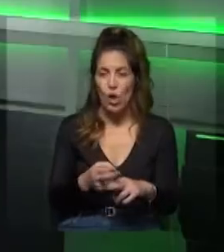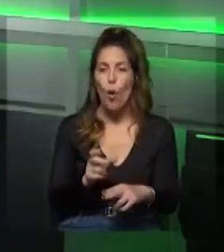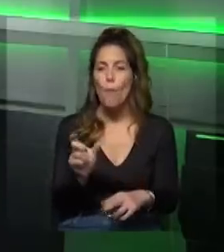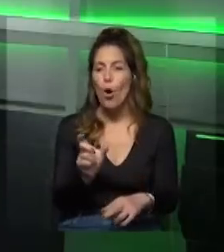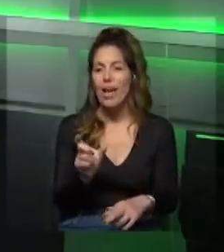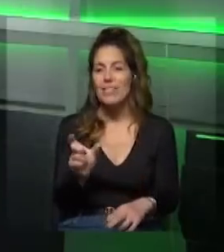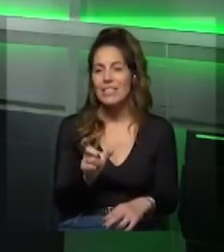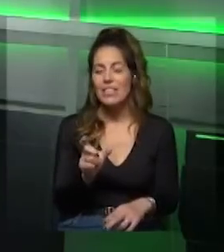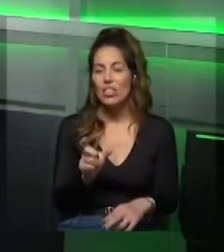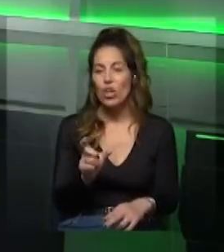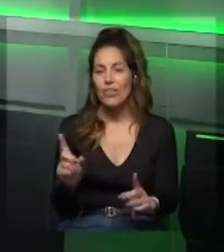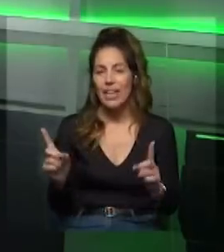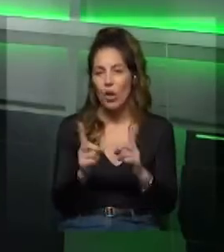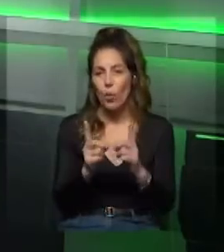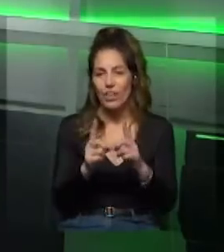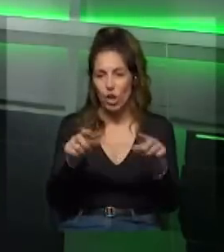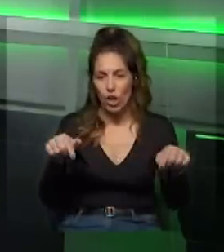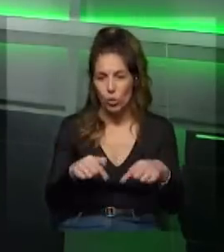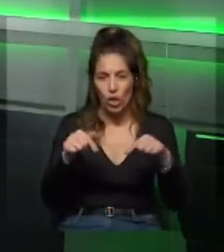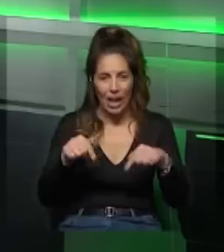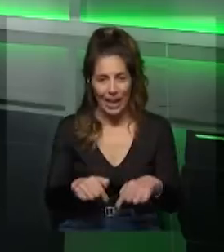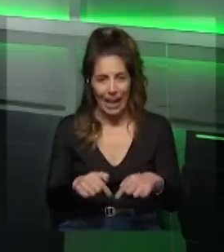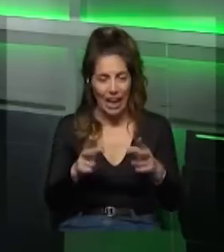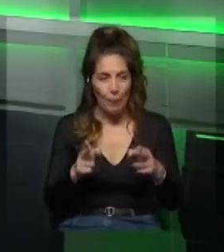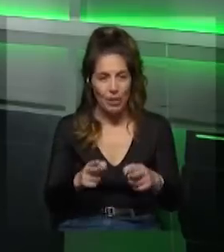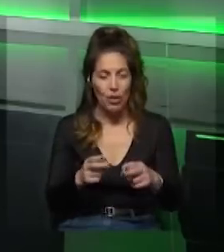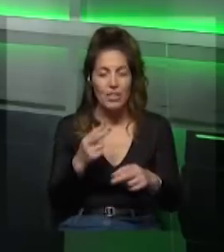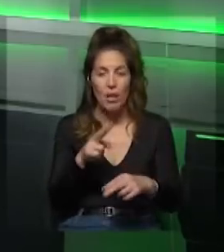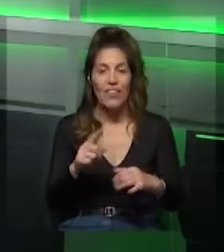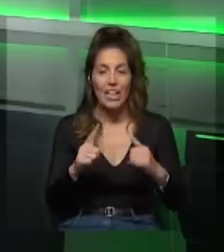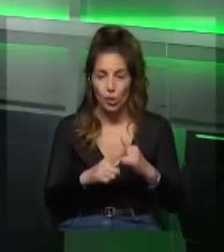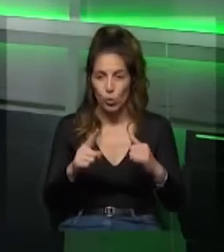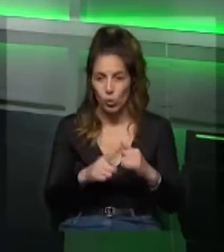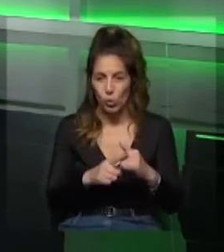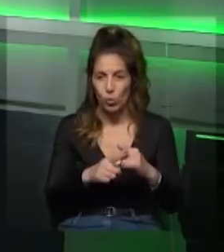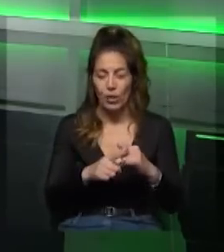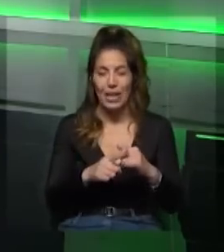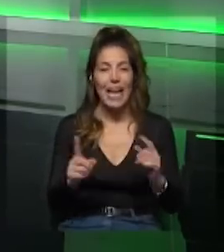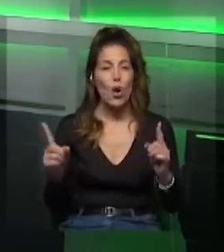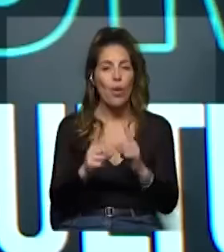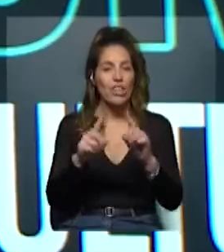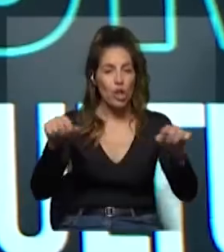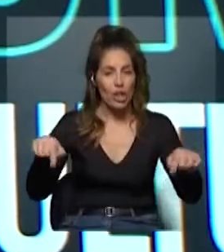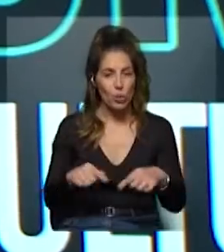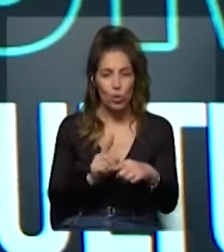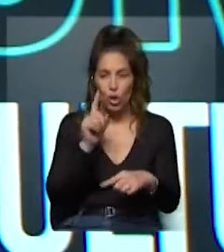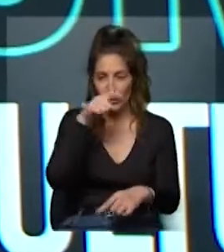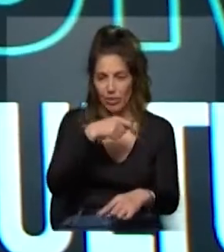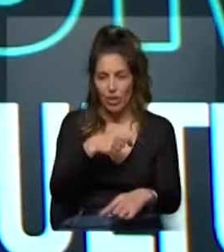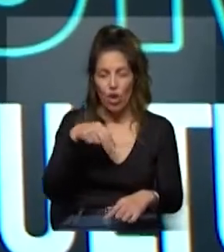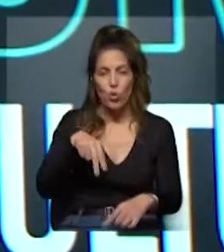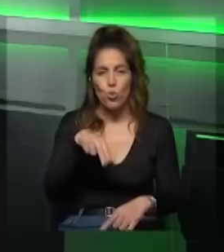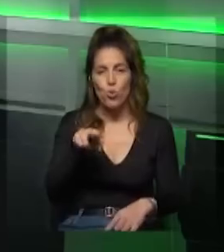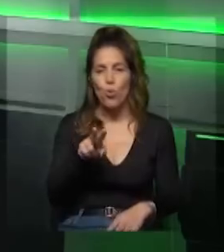Núñez en encuentro en el estudio en este capítulo que ya está disponible en YouTube para ustedes en encuentro de estudio Montevideo Florencia Núñez y todo indica que